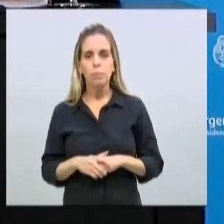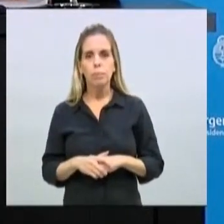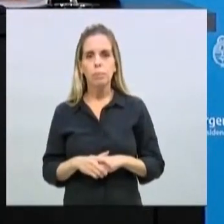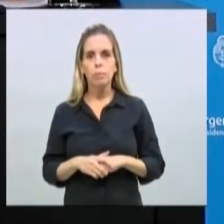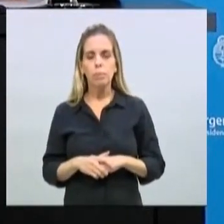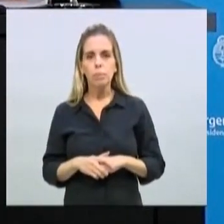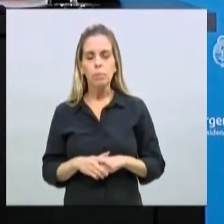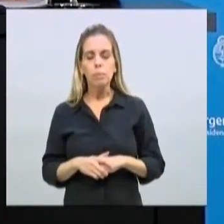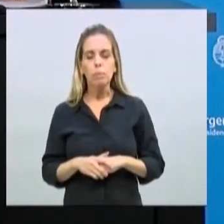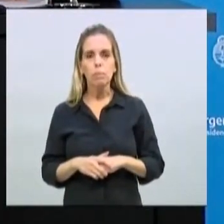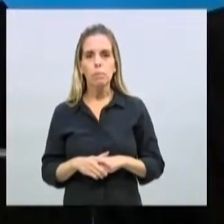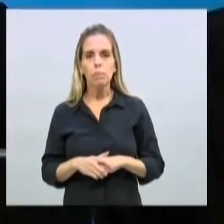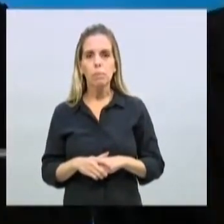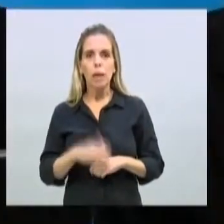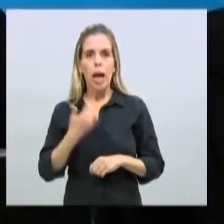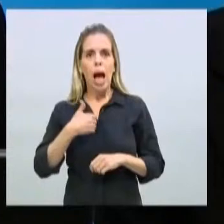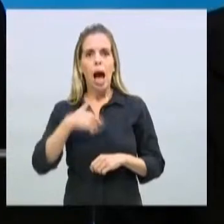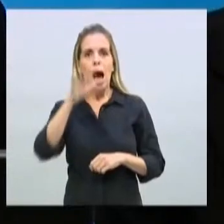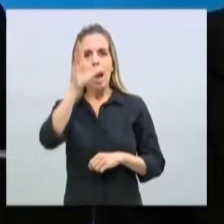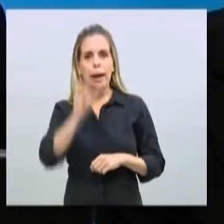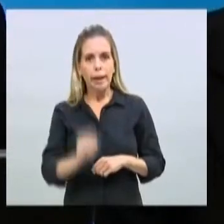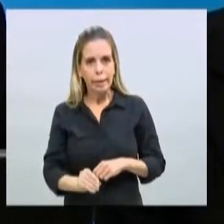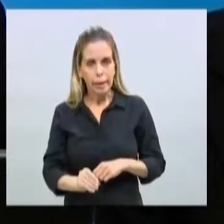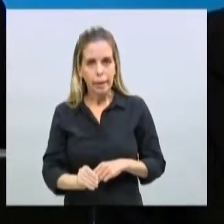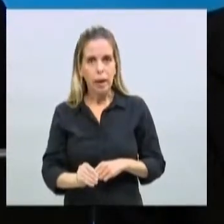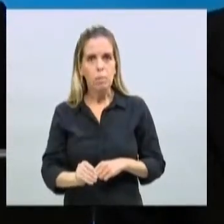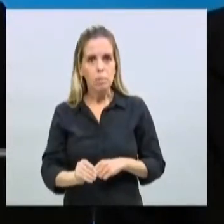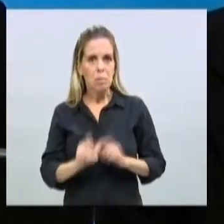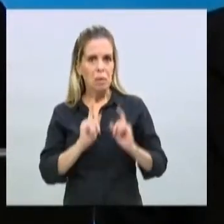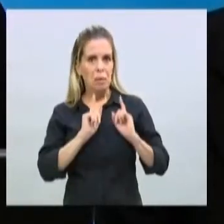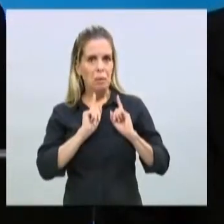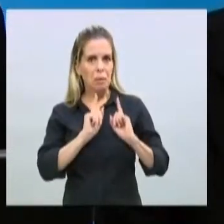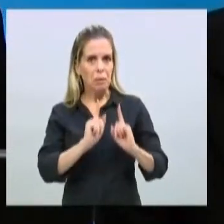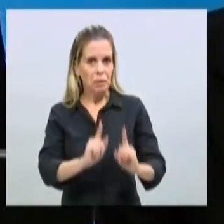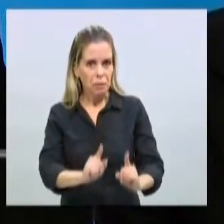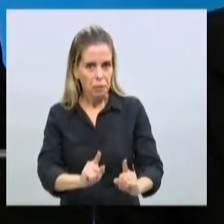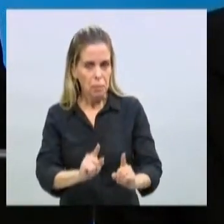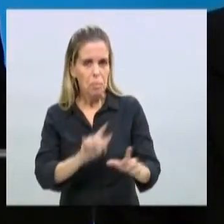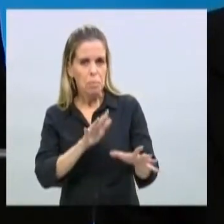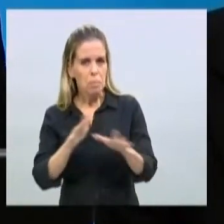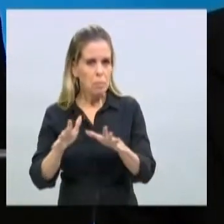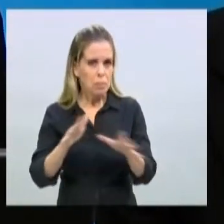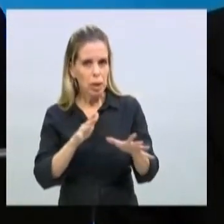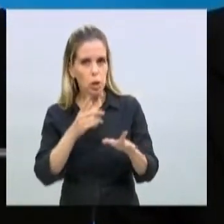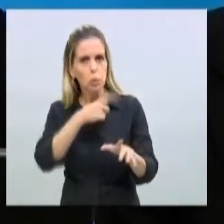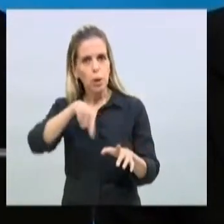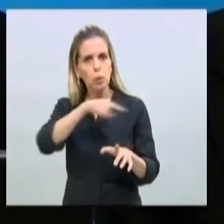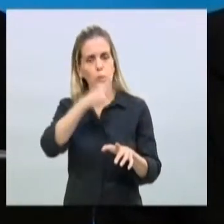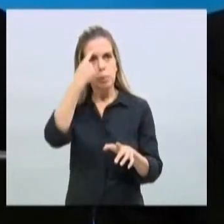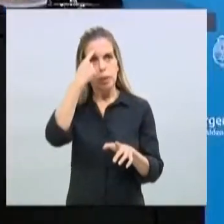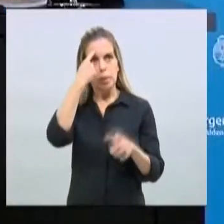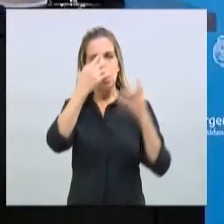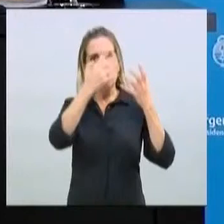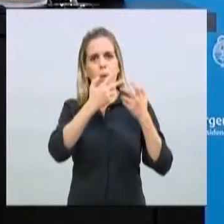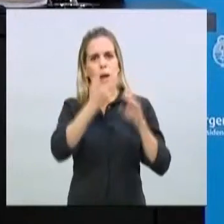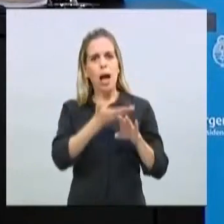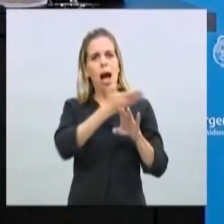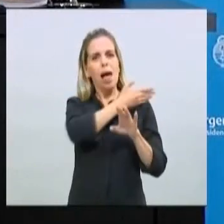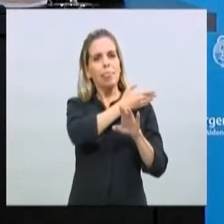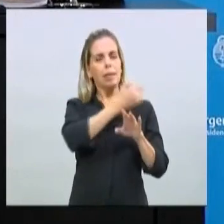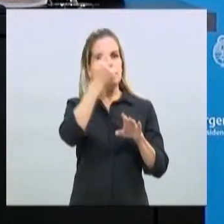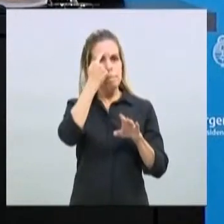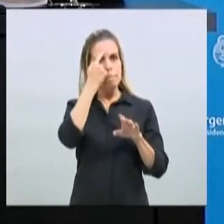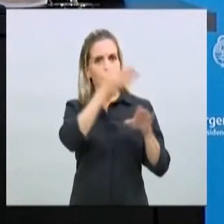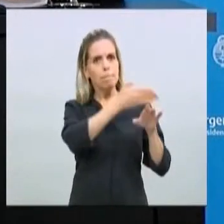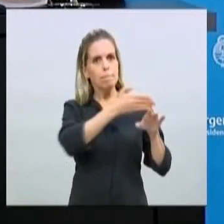La Argentina sigue más o menos el mismo proceso que veníamos nosotros esperando que ocurra. Es decir,